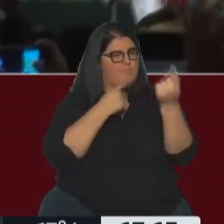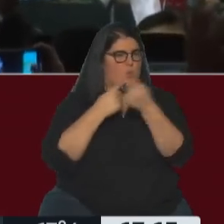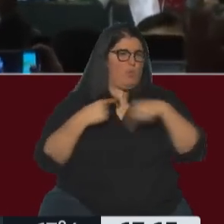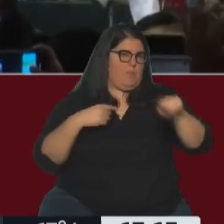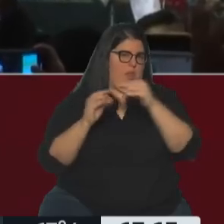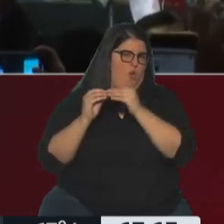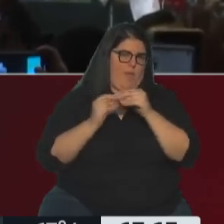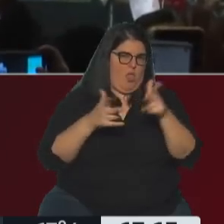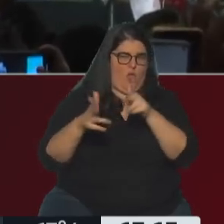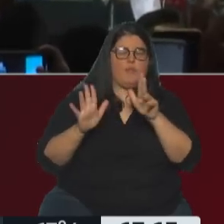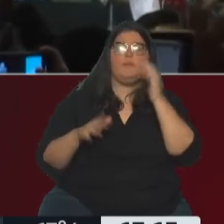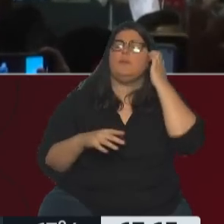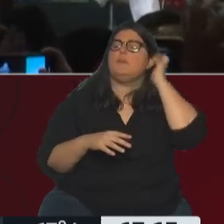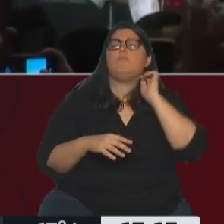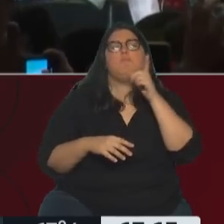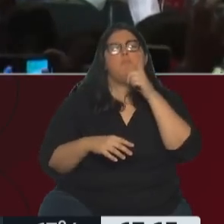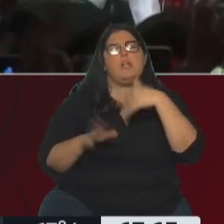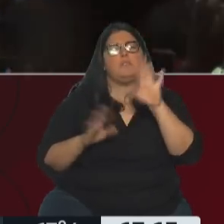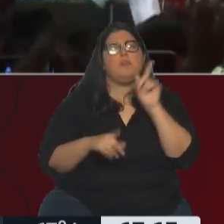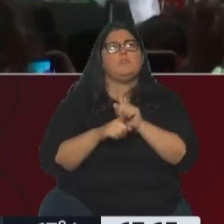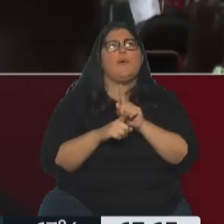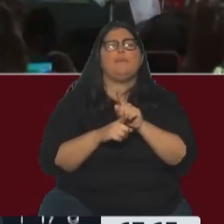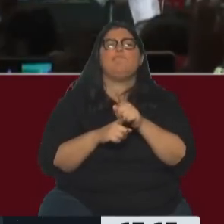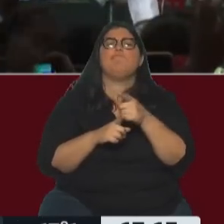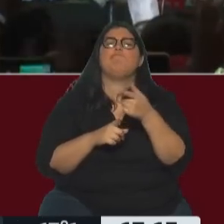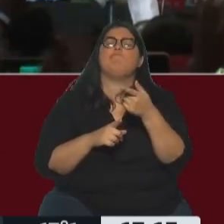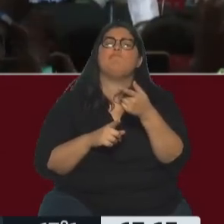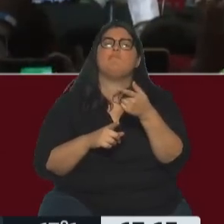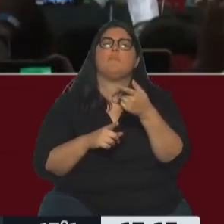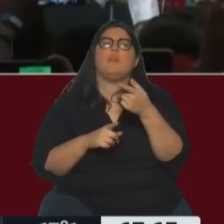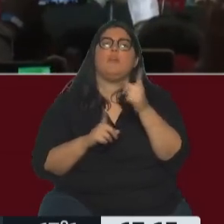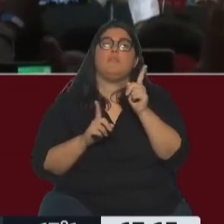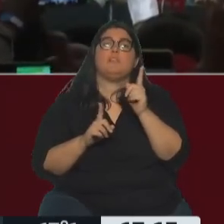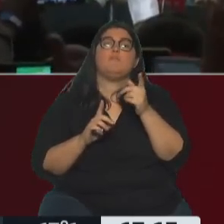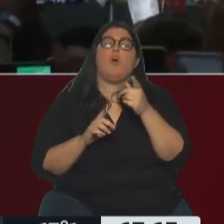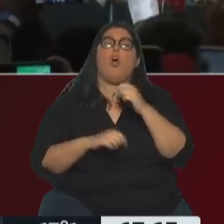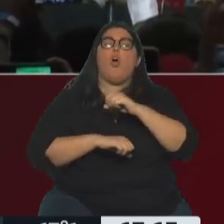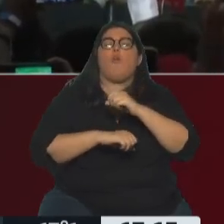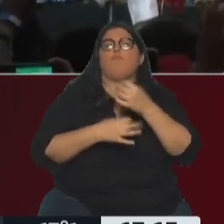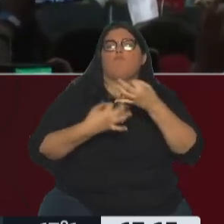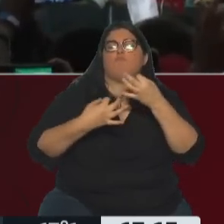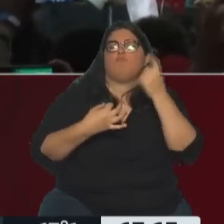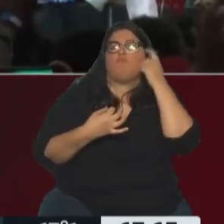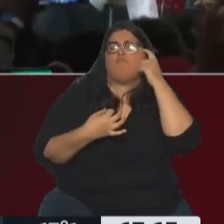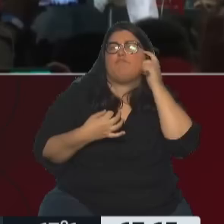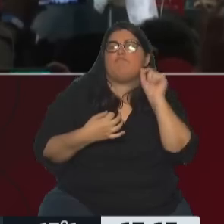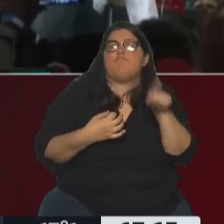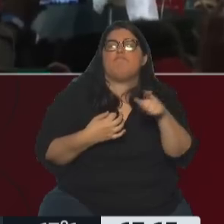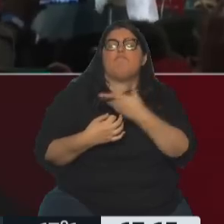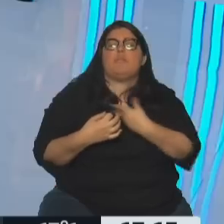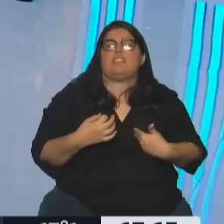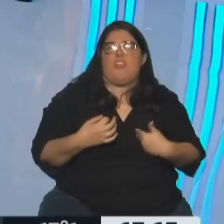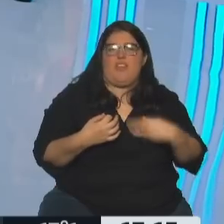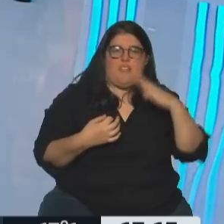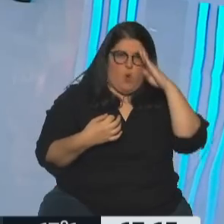las colegas, tiene que ver con esta postura que cada vez se endurece y se clarifica más desde la presidencia, desde el